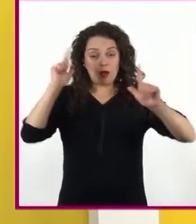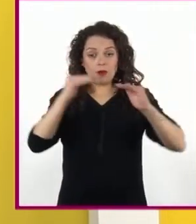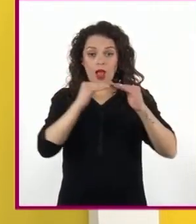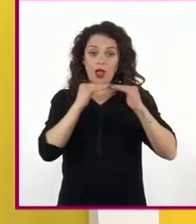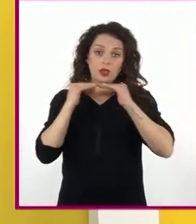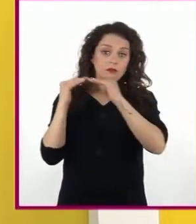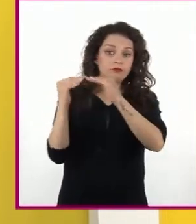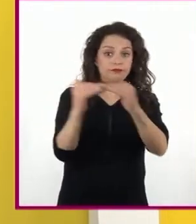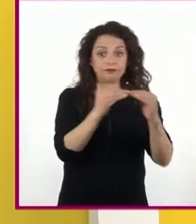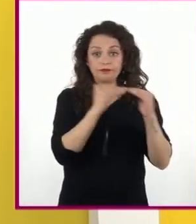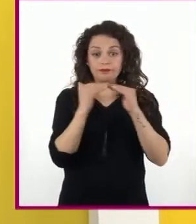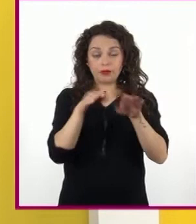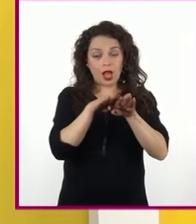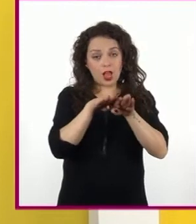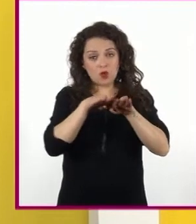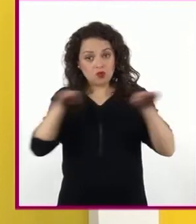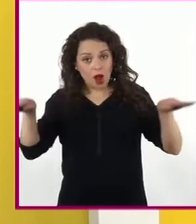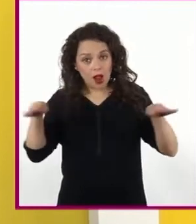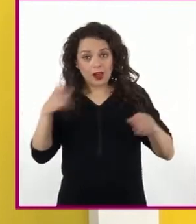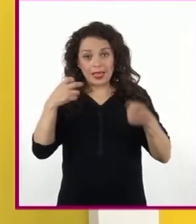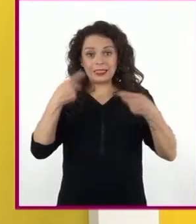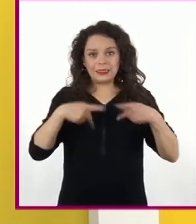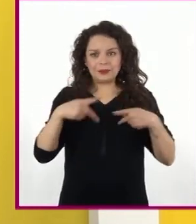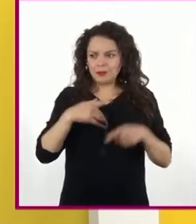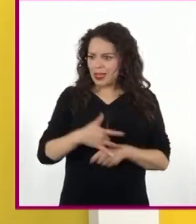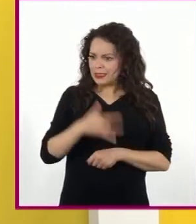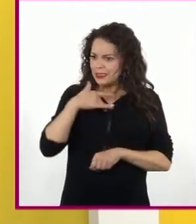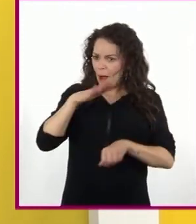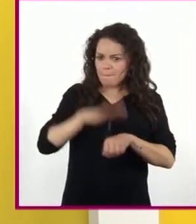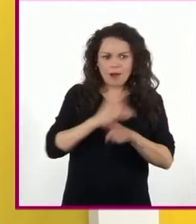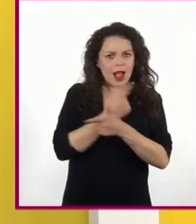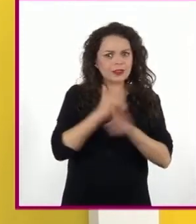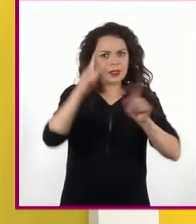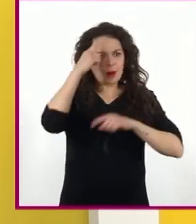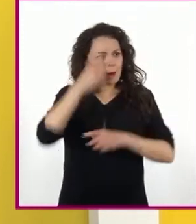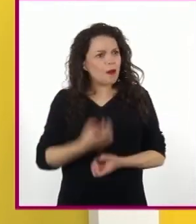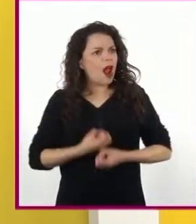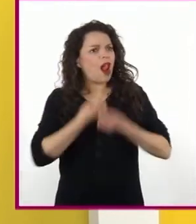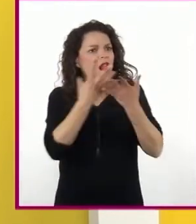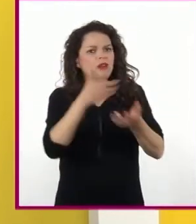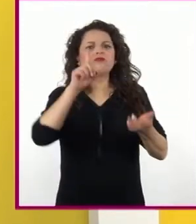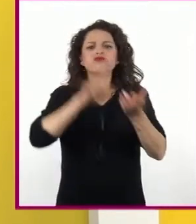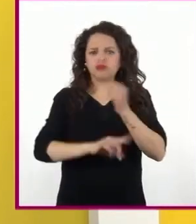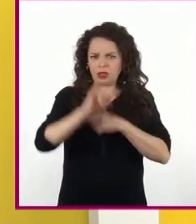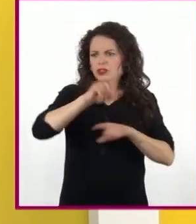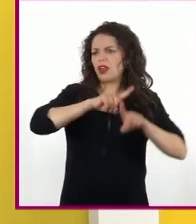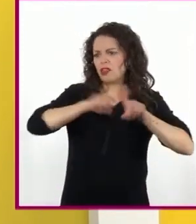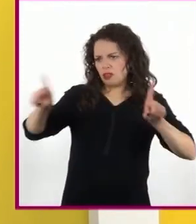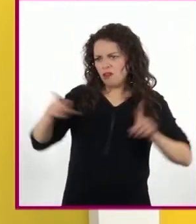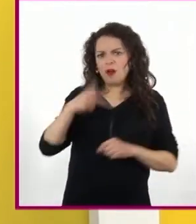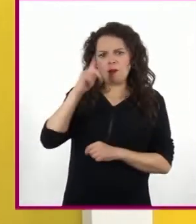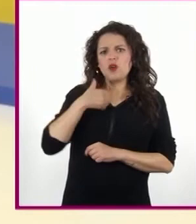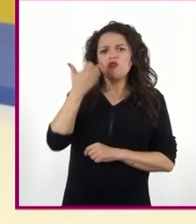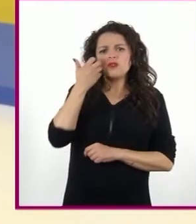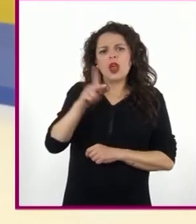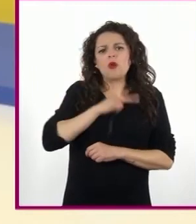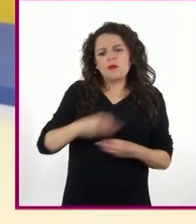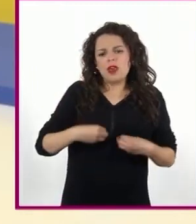que cada vez más personas se sientan libres para expresar sus diferencias y elegir su forma de vida.